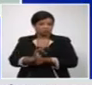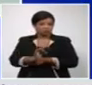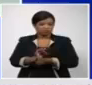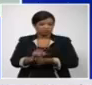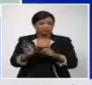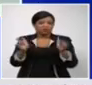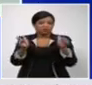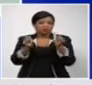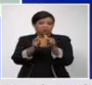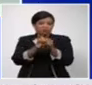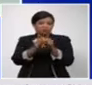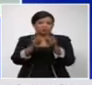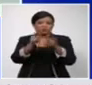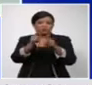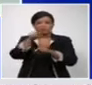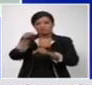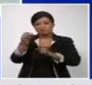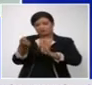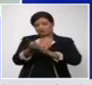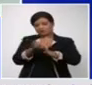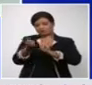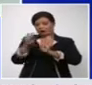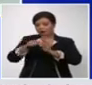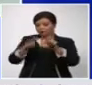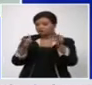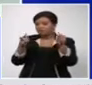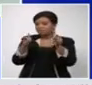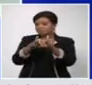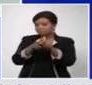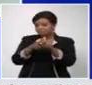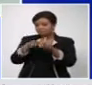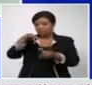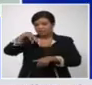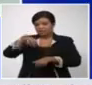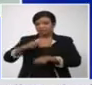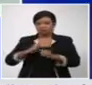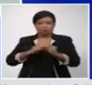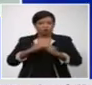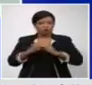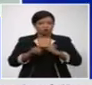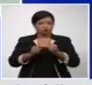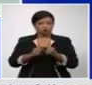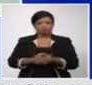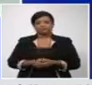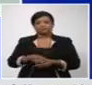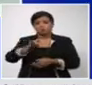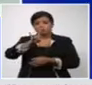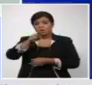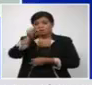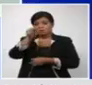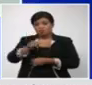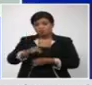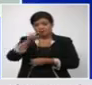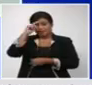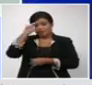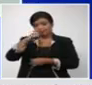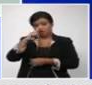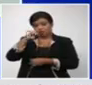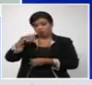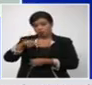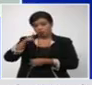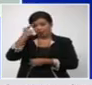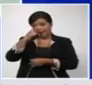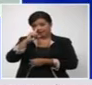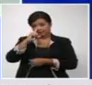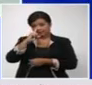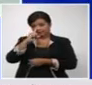que ha estado teniendo la provincia de Pinar. Bueno, pues estos 9 de San Juan y Martínez 3, de Guanes y